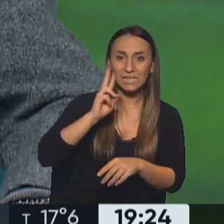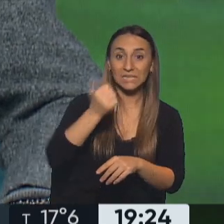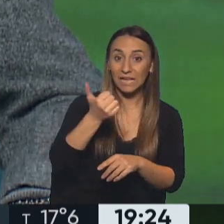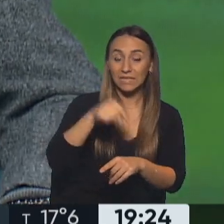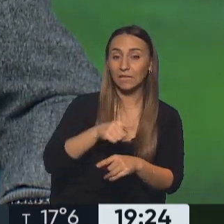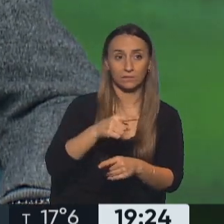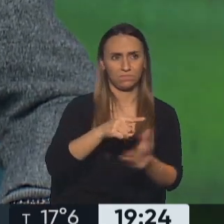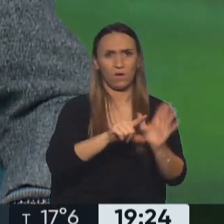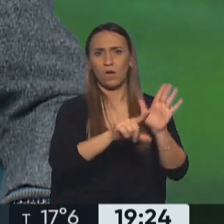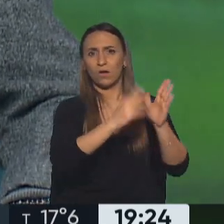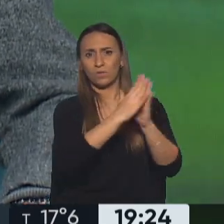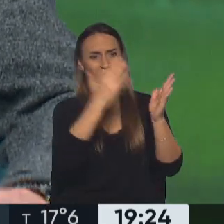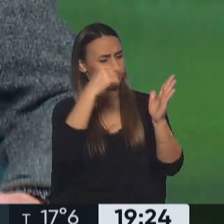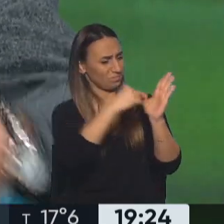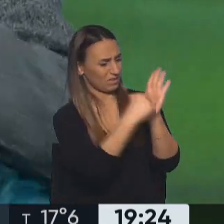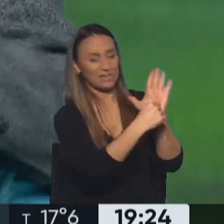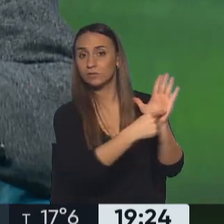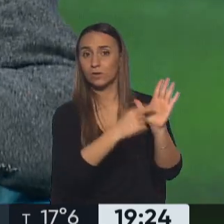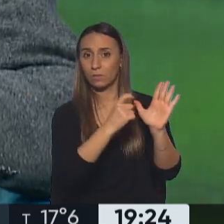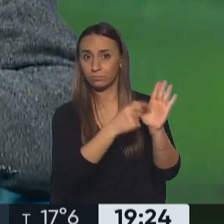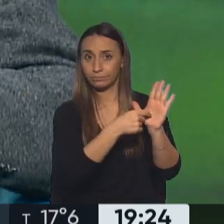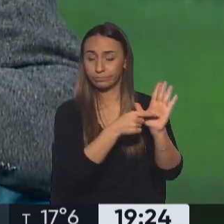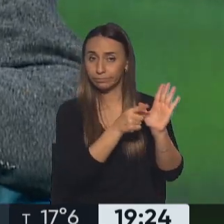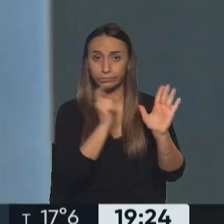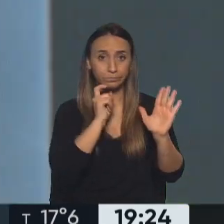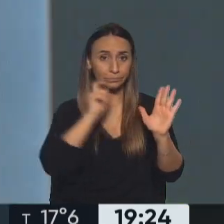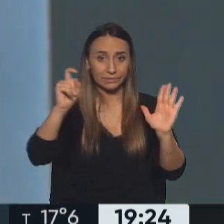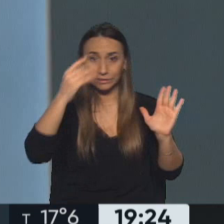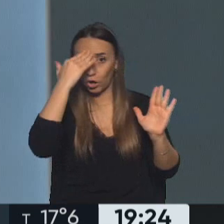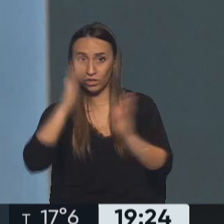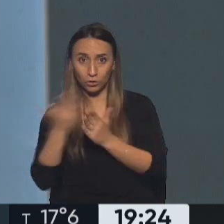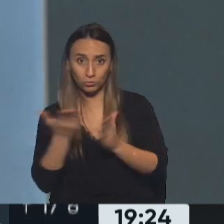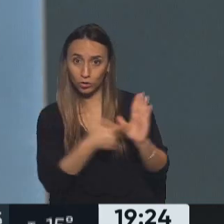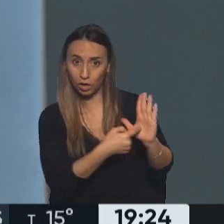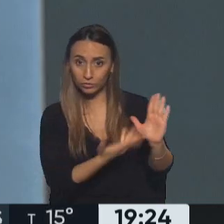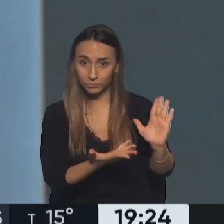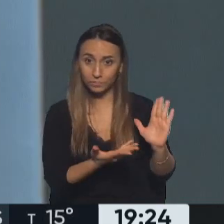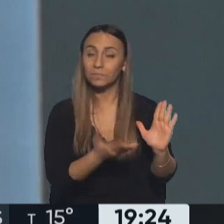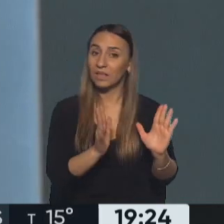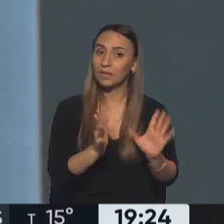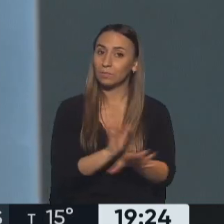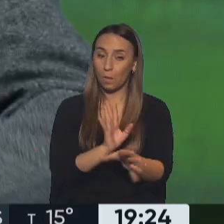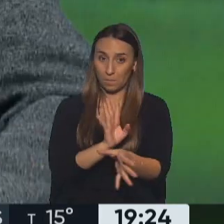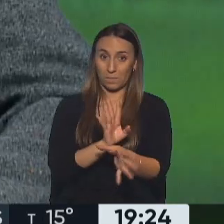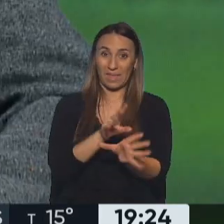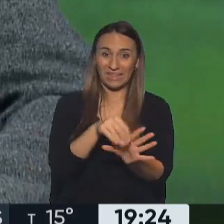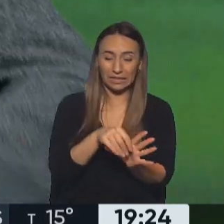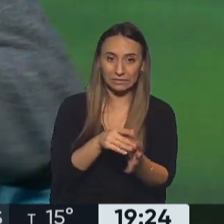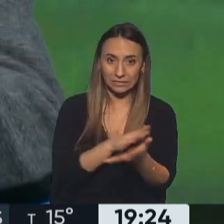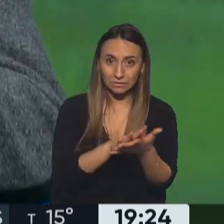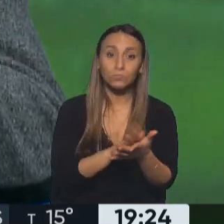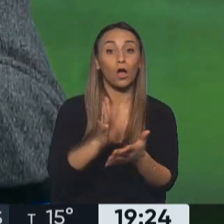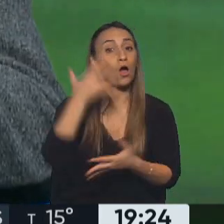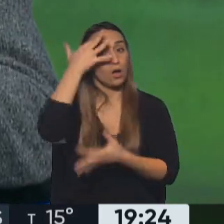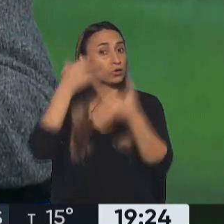inconstitucional está dentro eso estaba a la cabeza pero hay dos cosas la